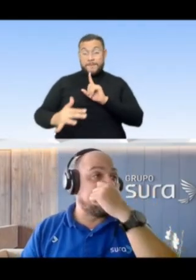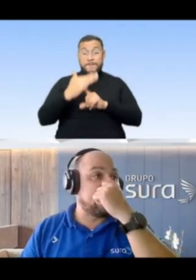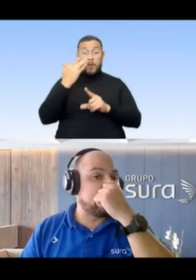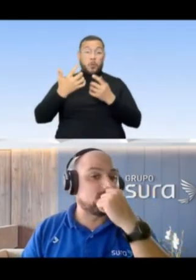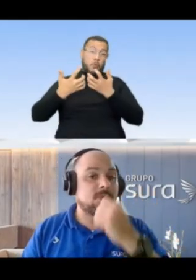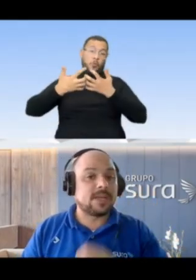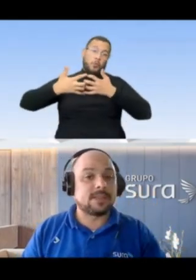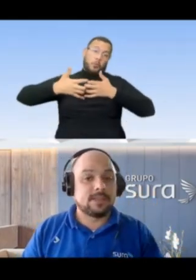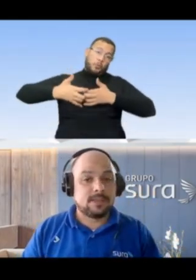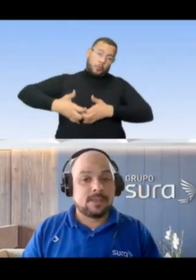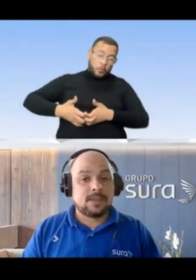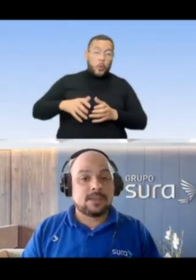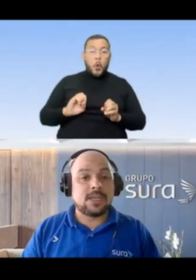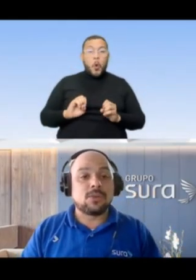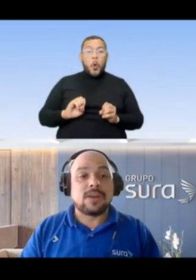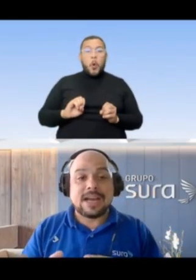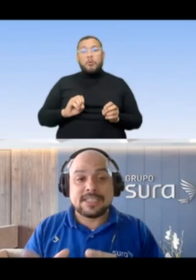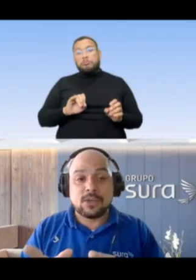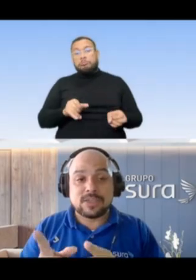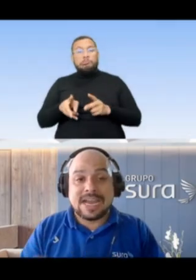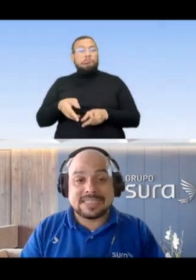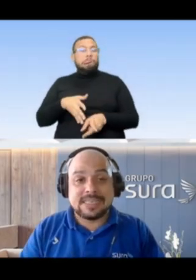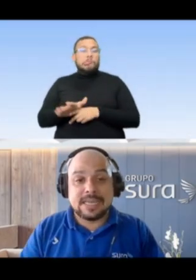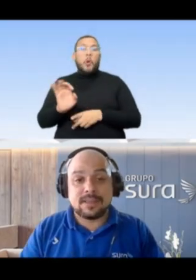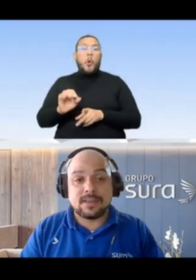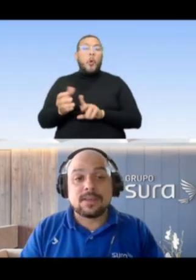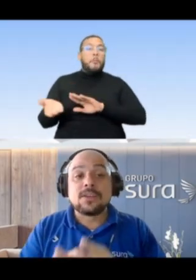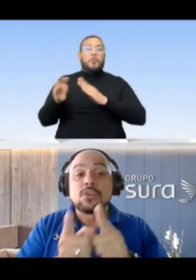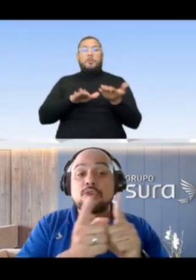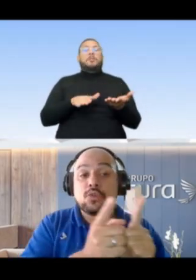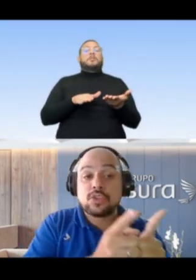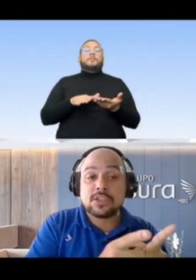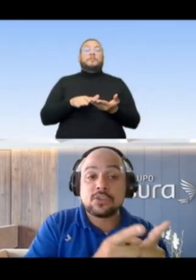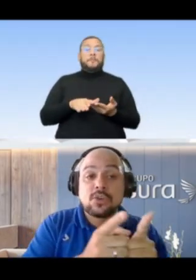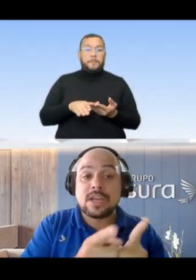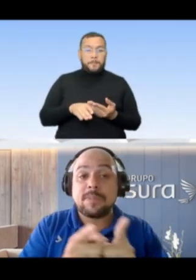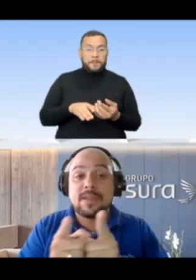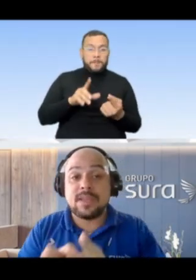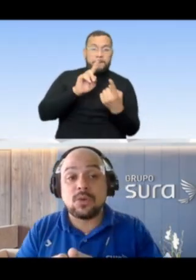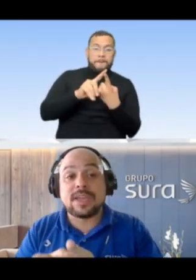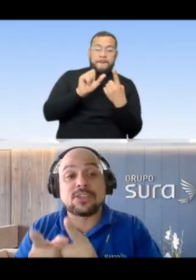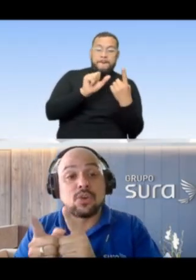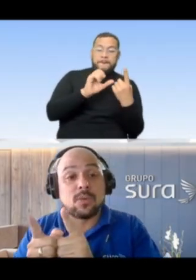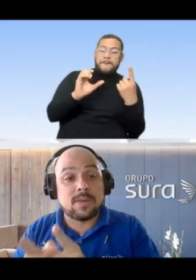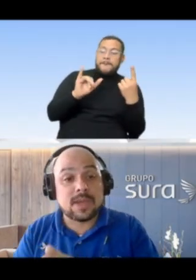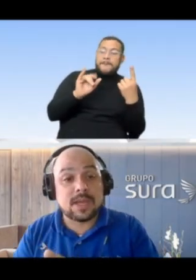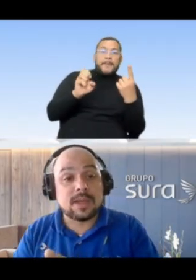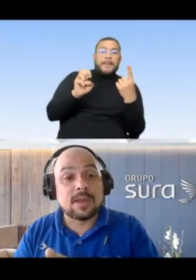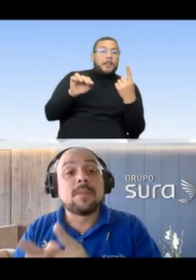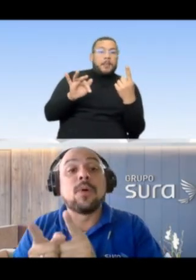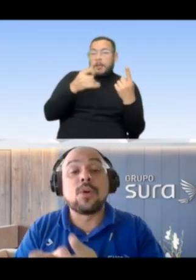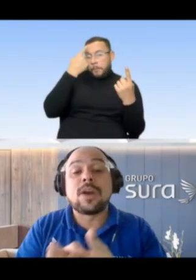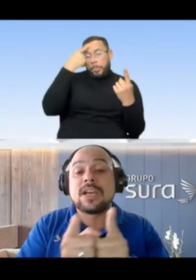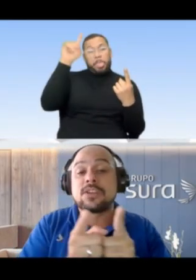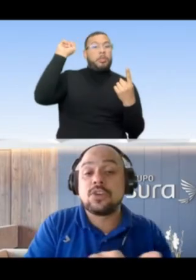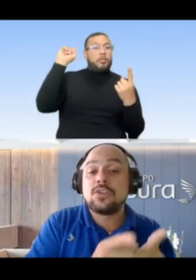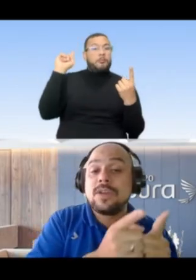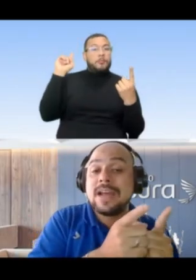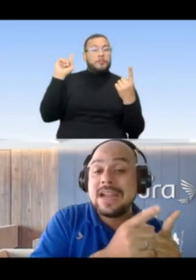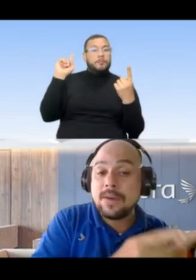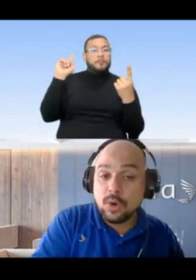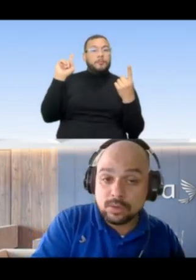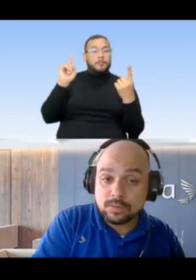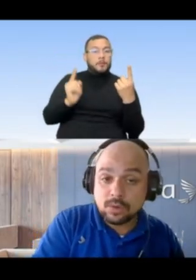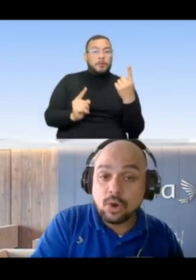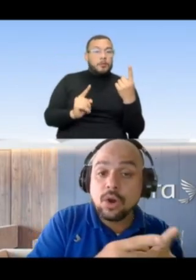funcional, invalidez o muerte. Chicos, accidente, suceso repentino que sobreviene por